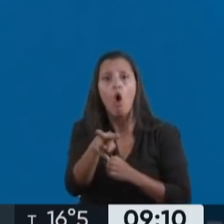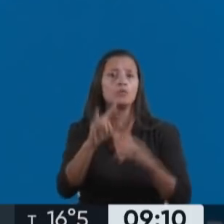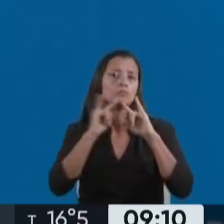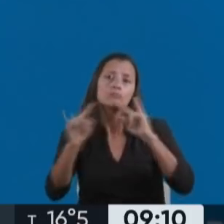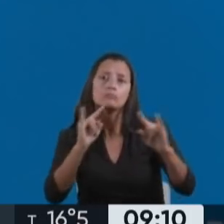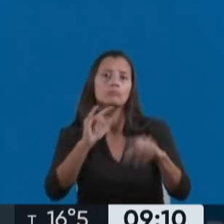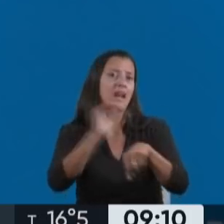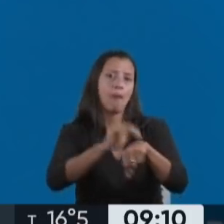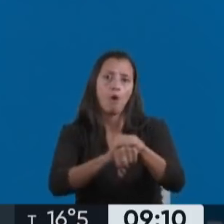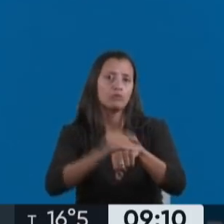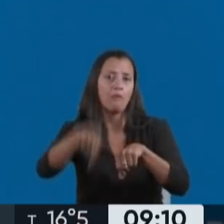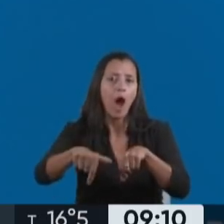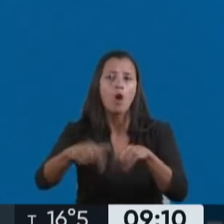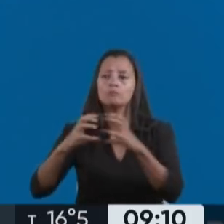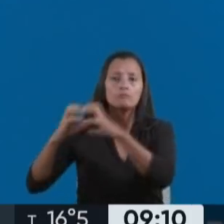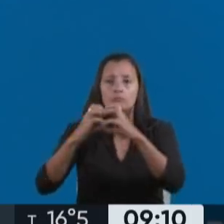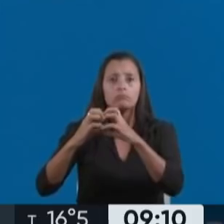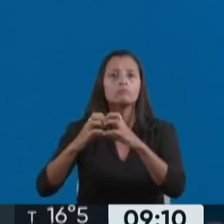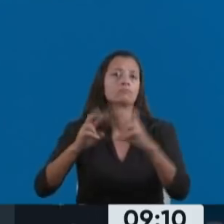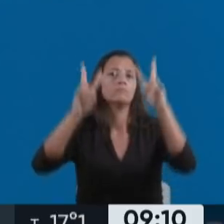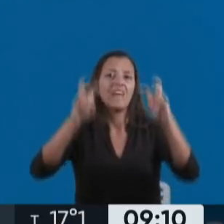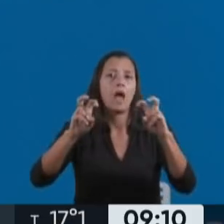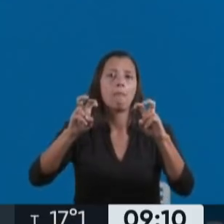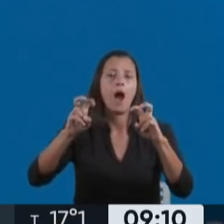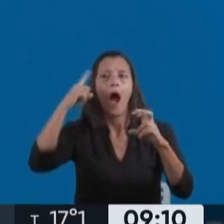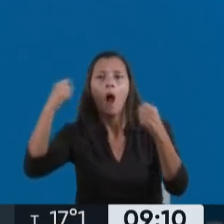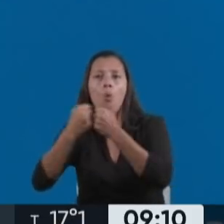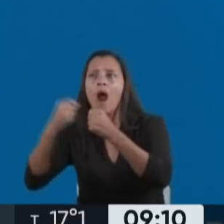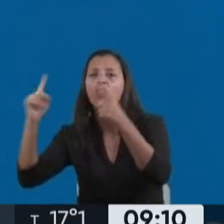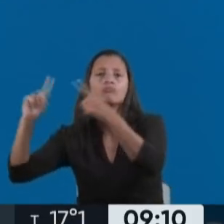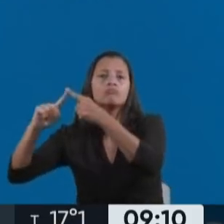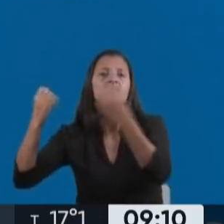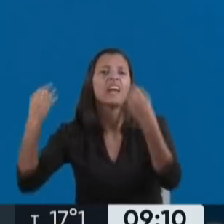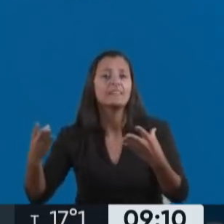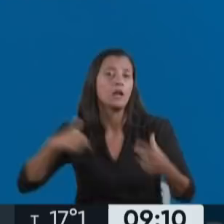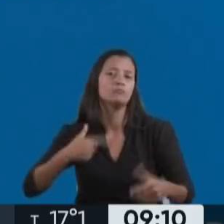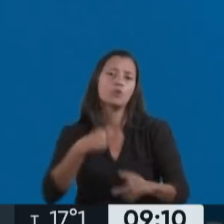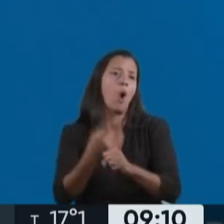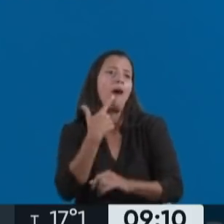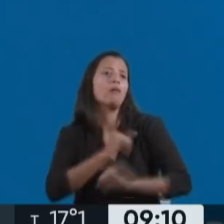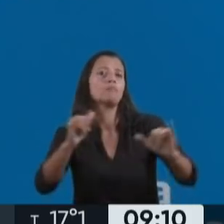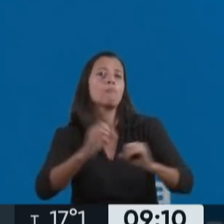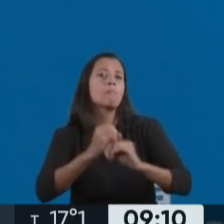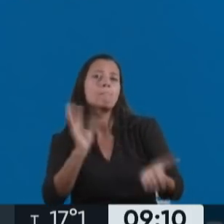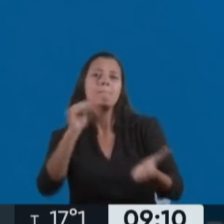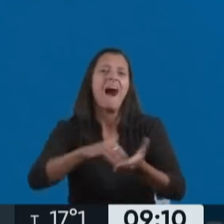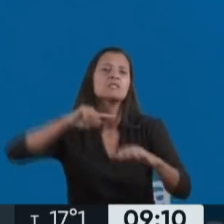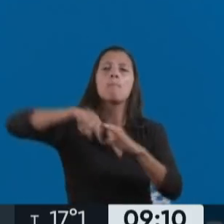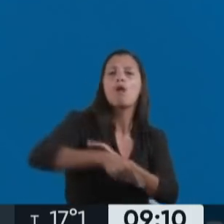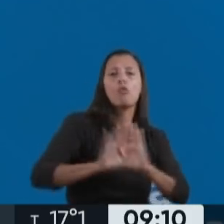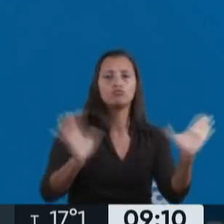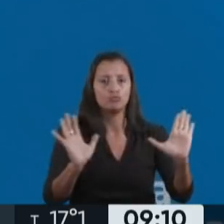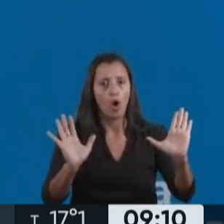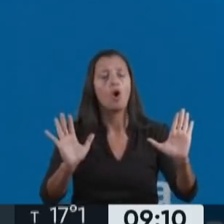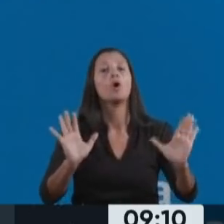tienen el momento exacto y el punto exacto en el cual está la negociación. Yo no puedo darles más precisiones sobre este tema ni hacer otro